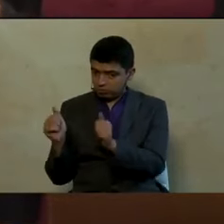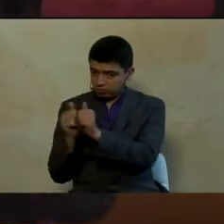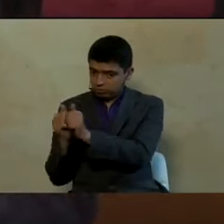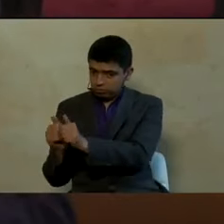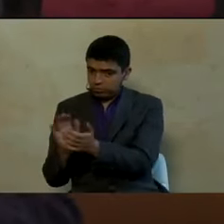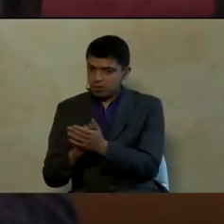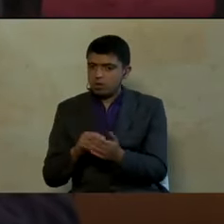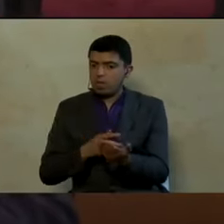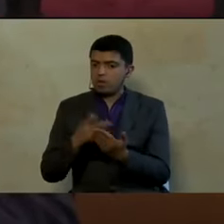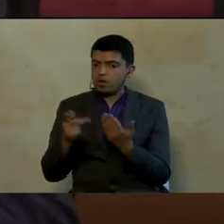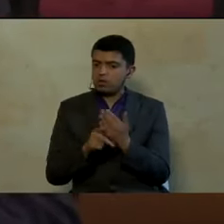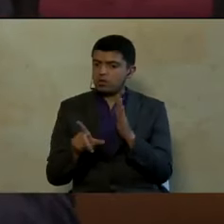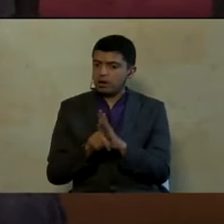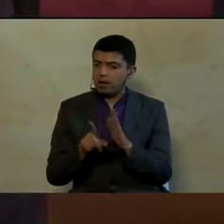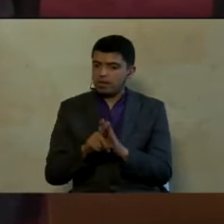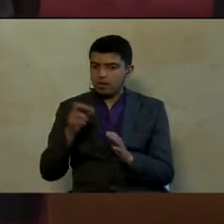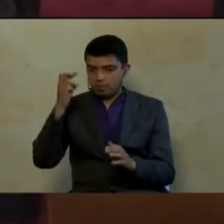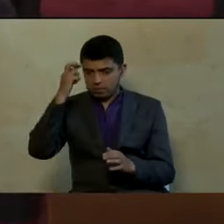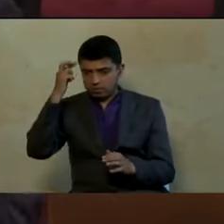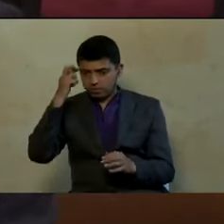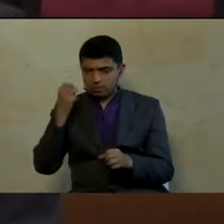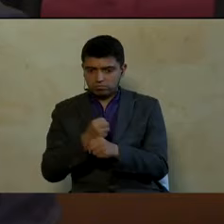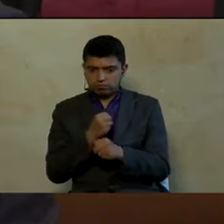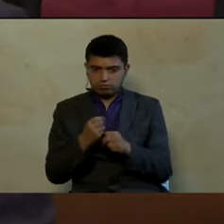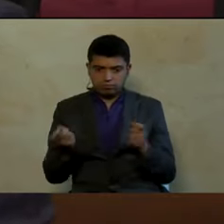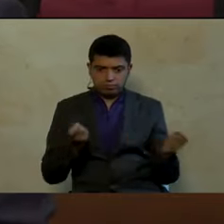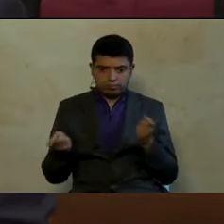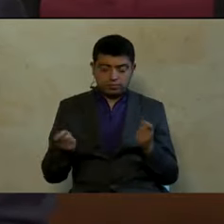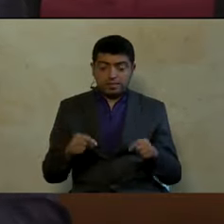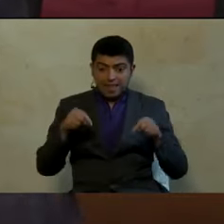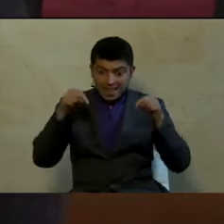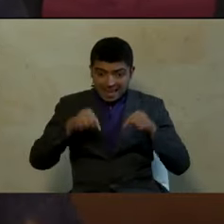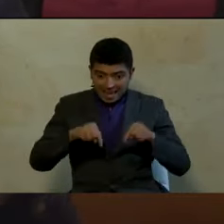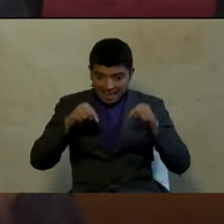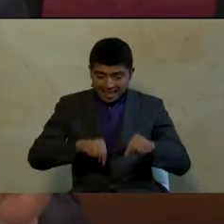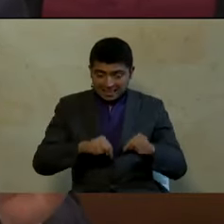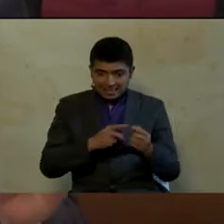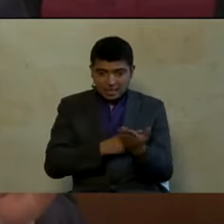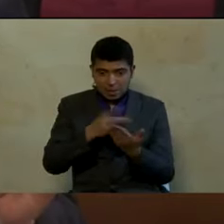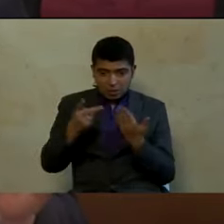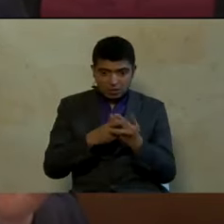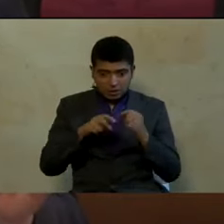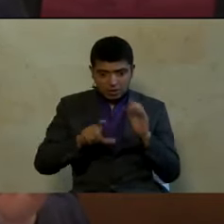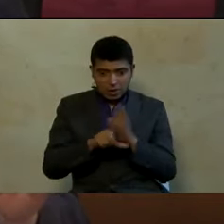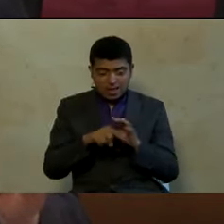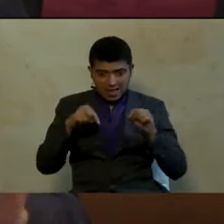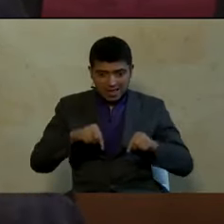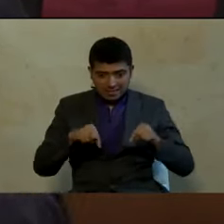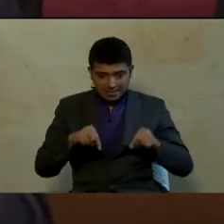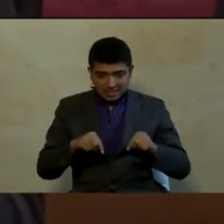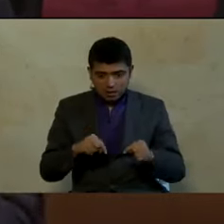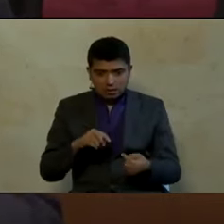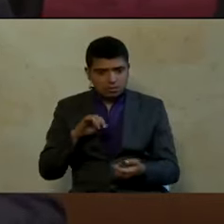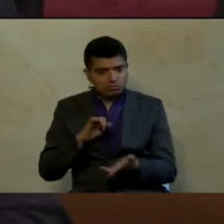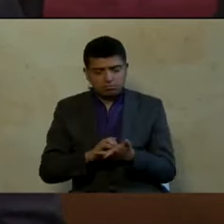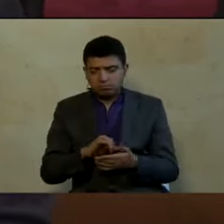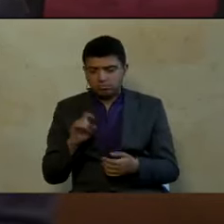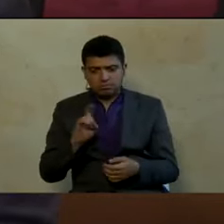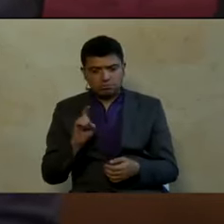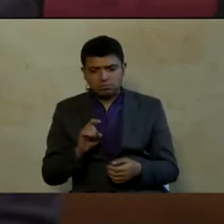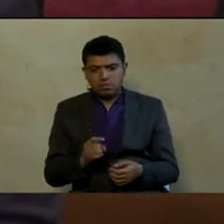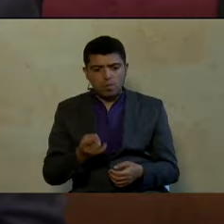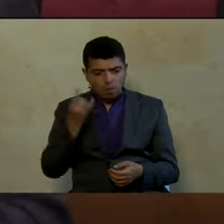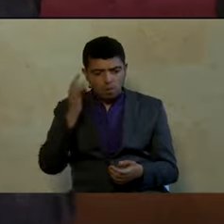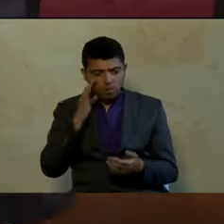para regular las profesiones este proyecto de ley compañeros y compañeras para que quede claro no se mete con nada de